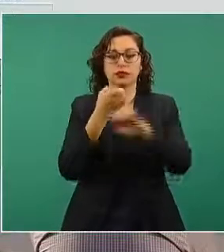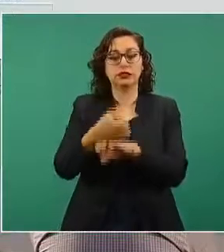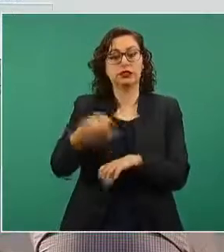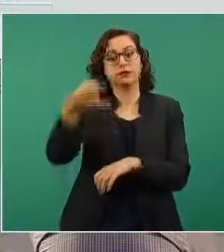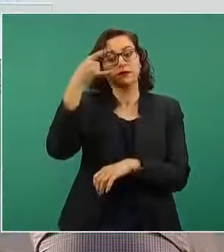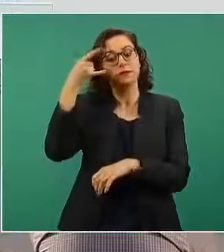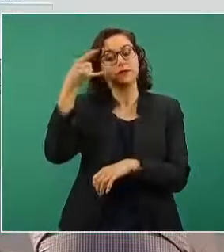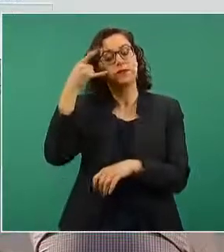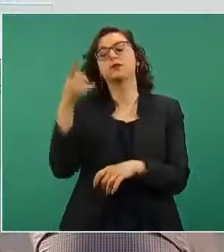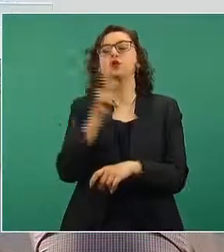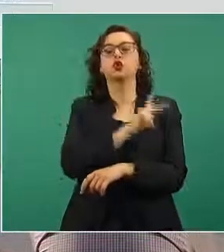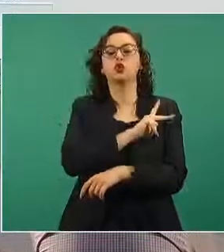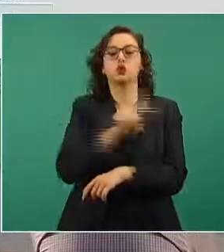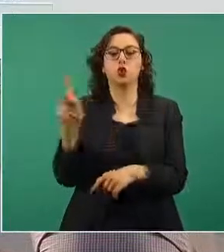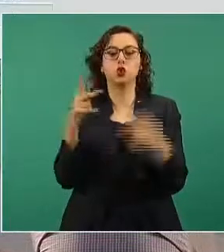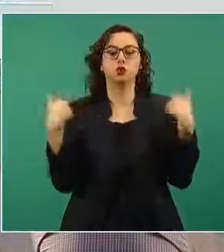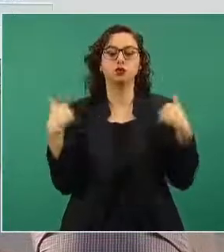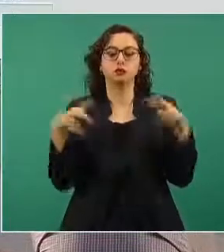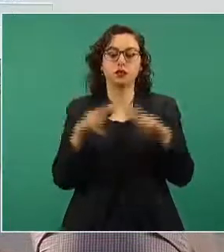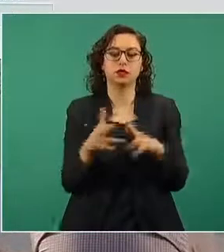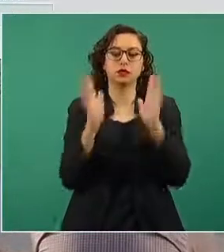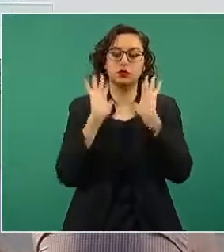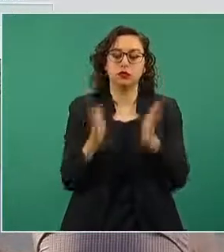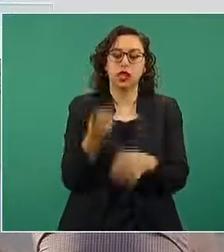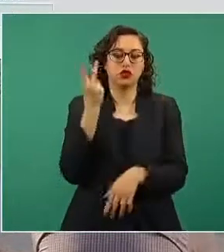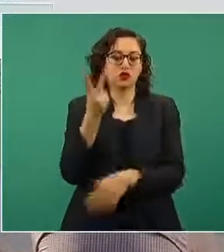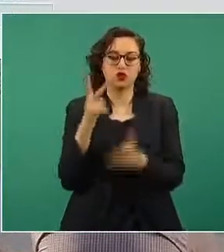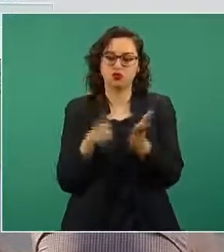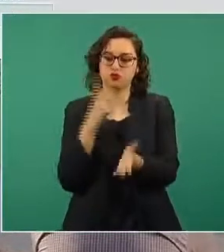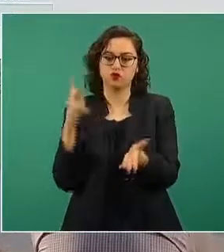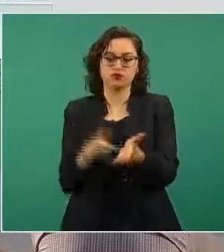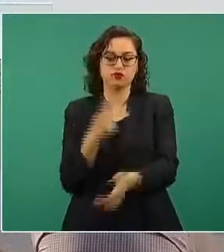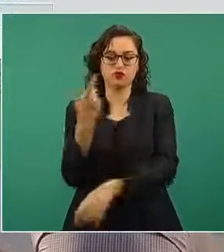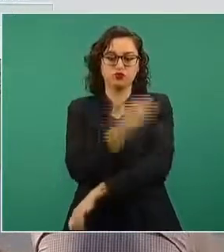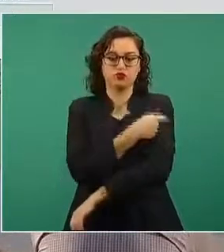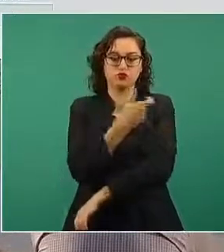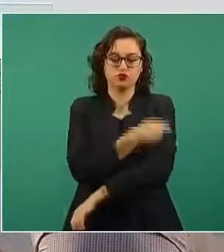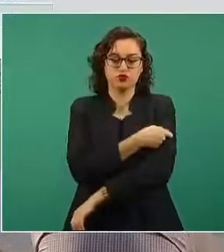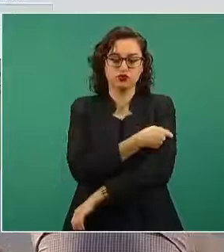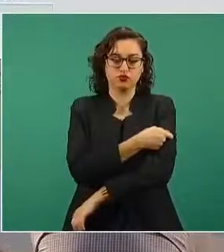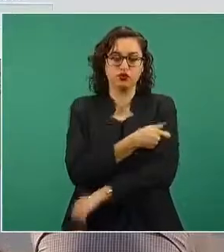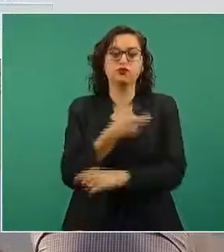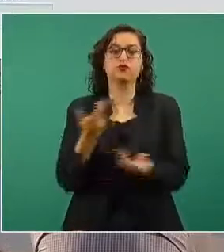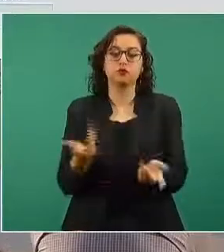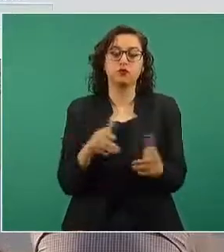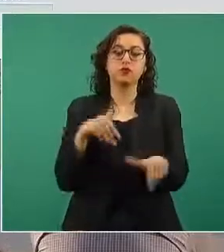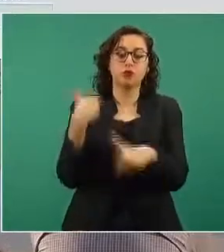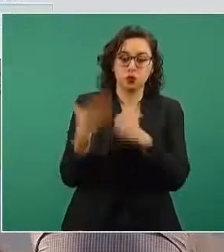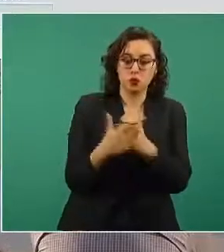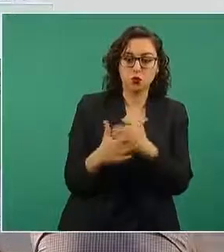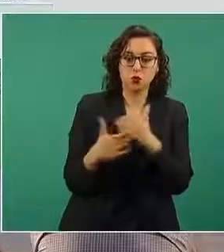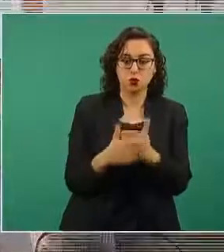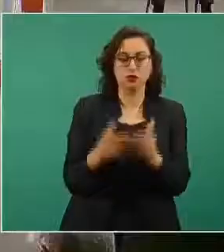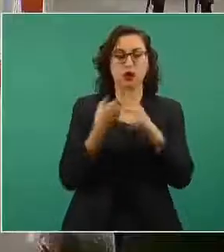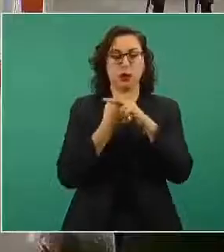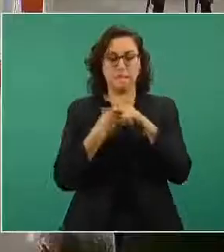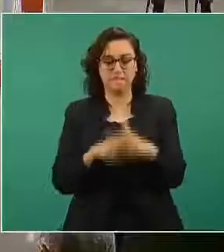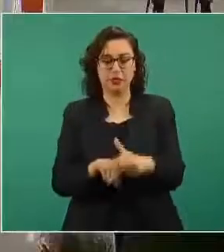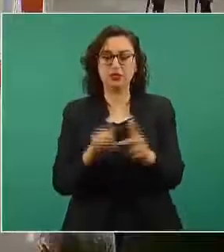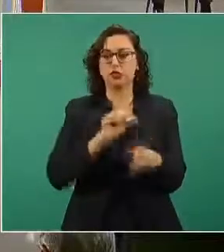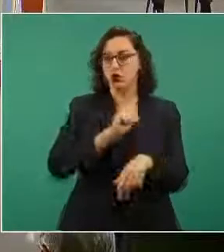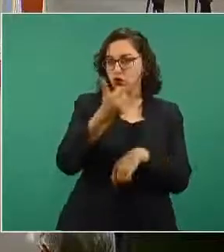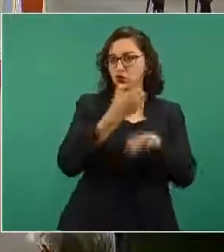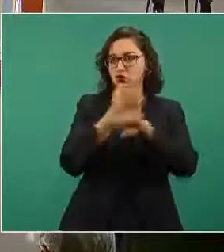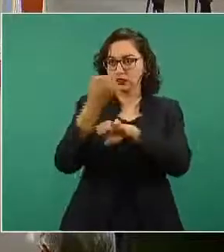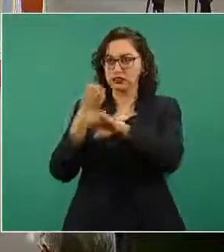prácticamente todas y todos ya fueron vacunados con las 2 dosis, y empezaremos, como ya lo comenté, a considerar otras